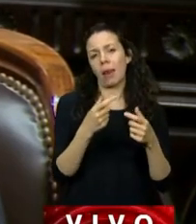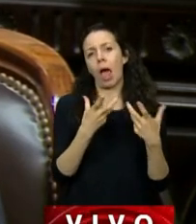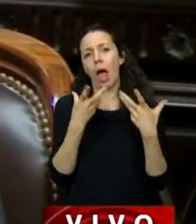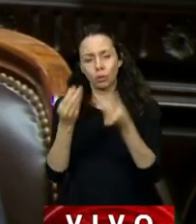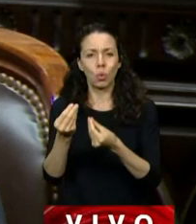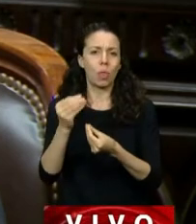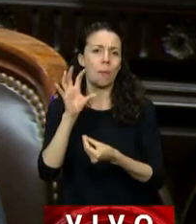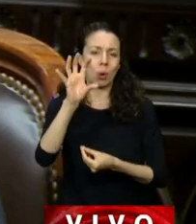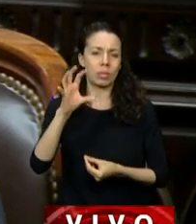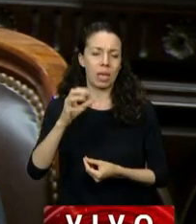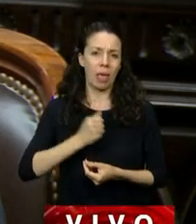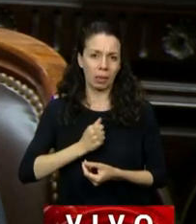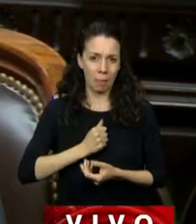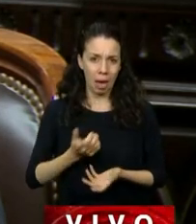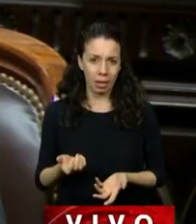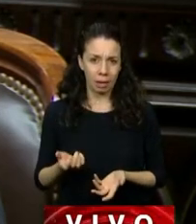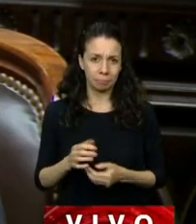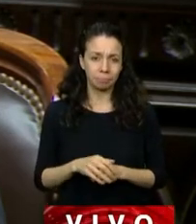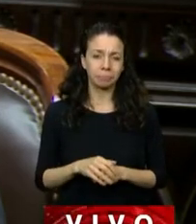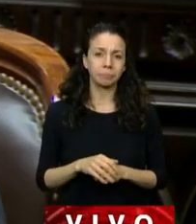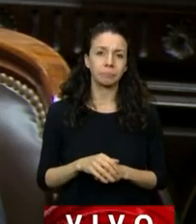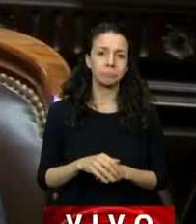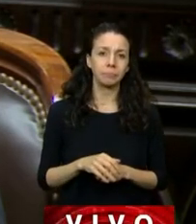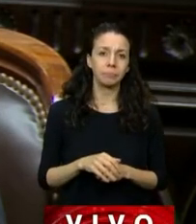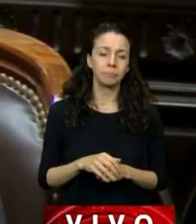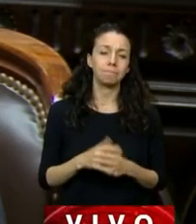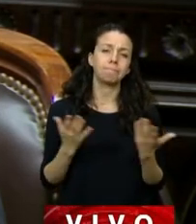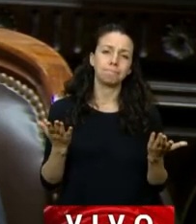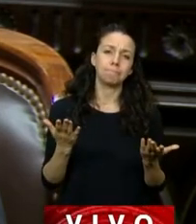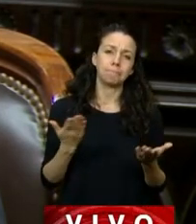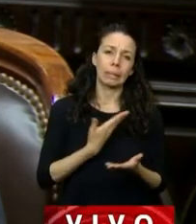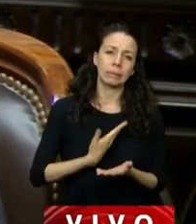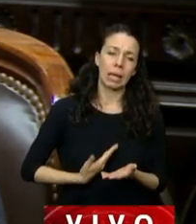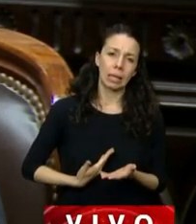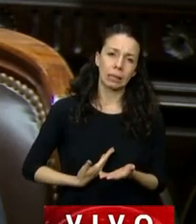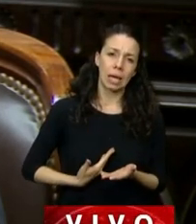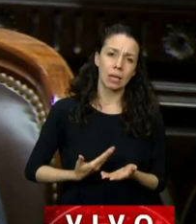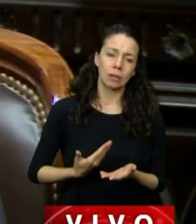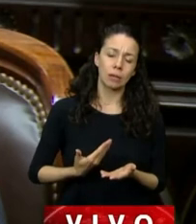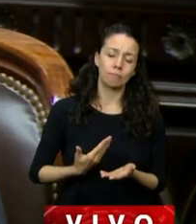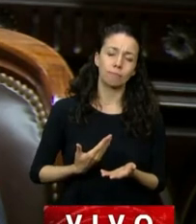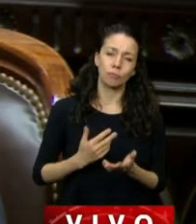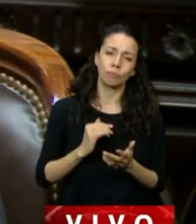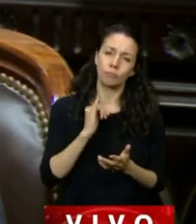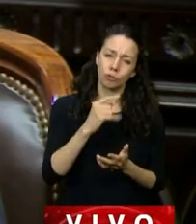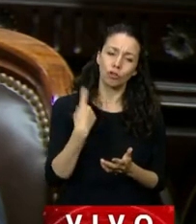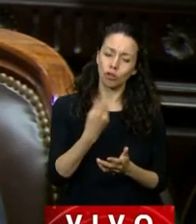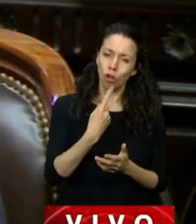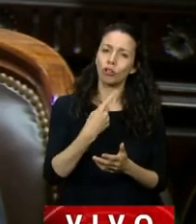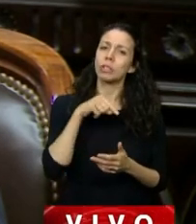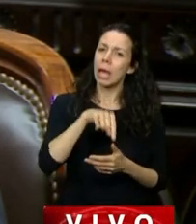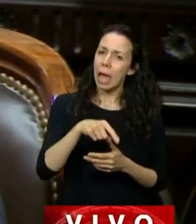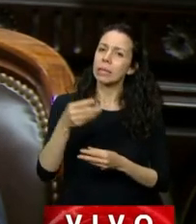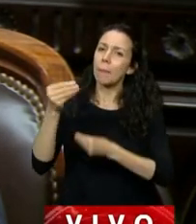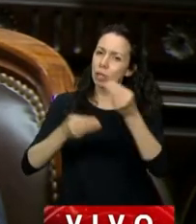a Catamarca en ese sentido. Por lo tanto, señor presidente, vamos a apoyar este presupuesto en general,